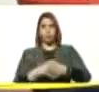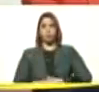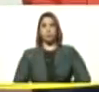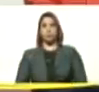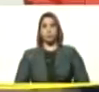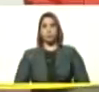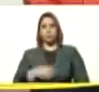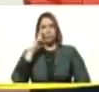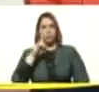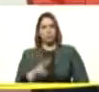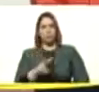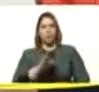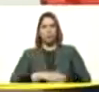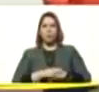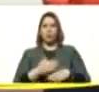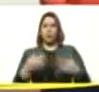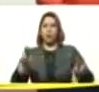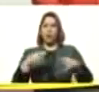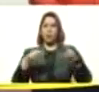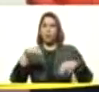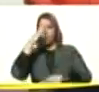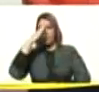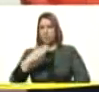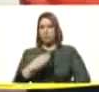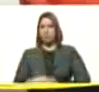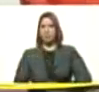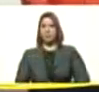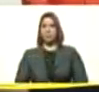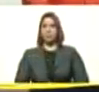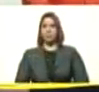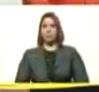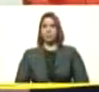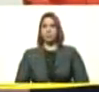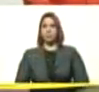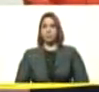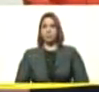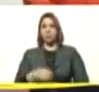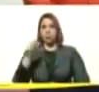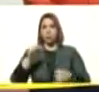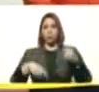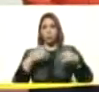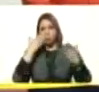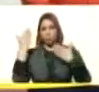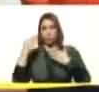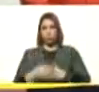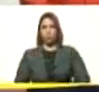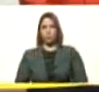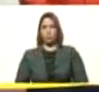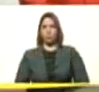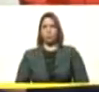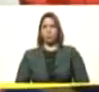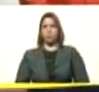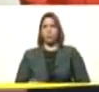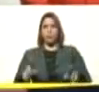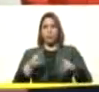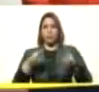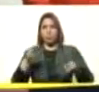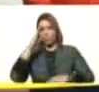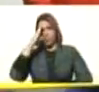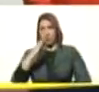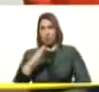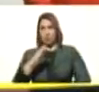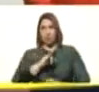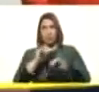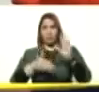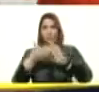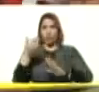Mira, porque no tocas ahí el himno de la milicia. Yo, Vinando Canto, échate una tocadita ahí, ¿vale? ¿Ya se fueron?